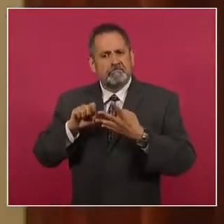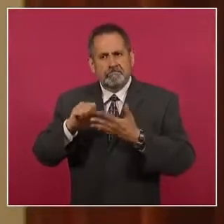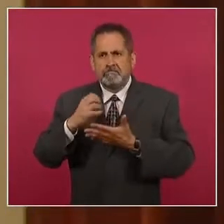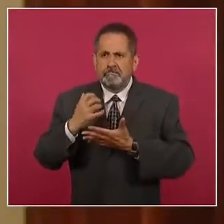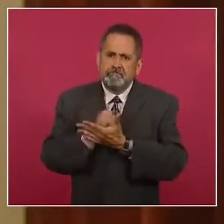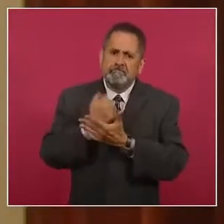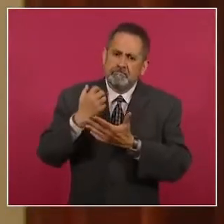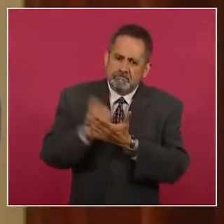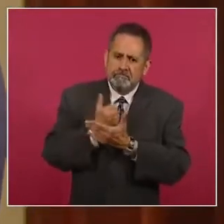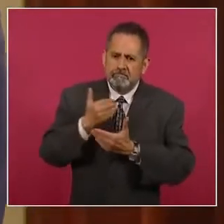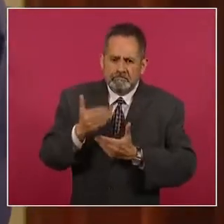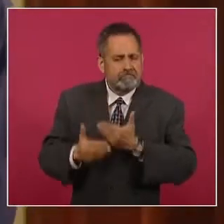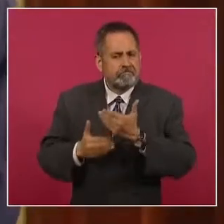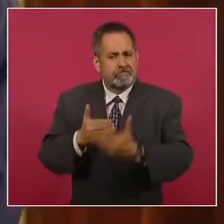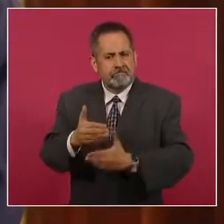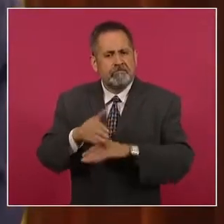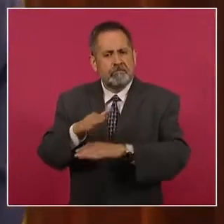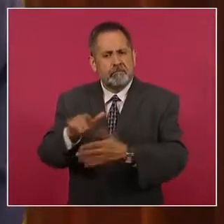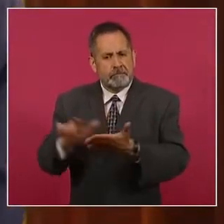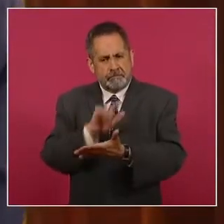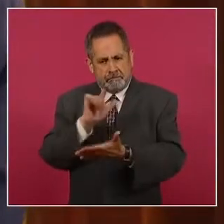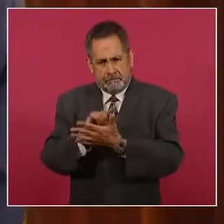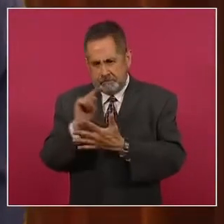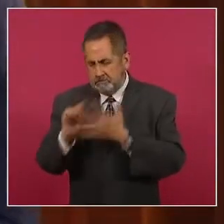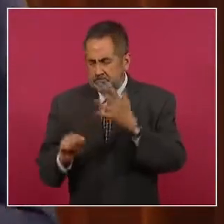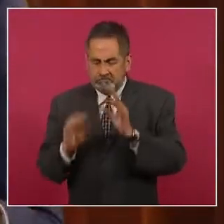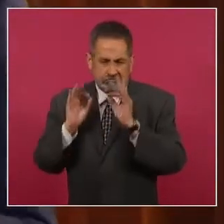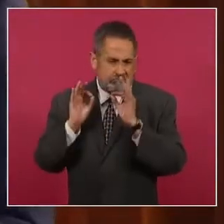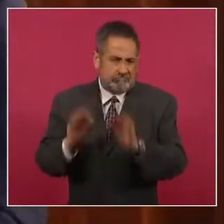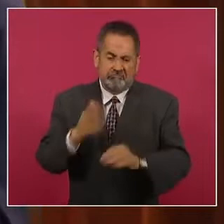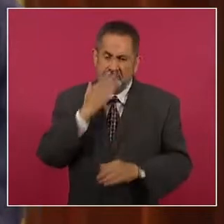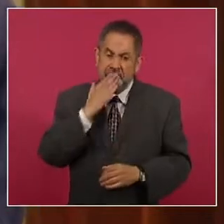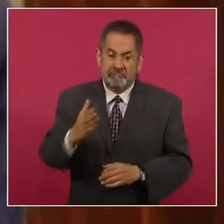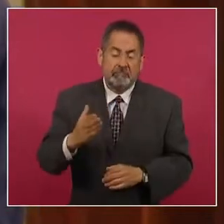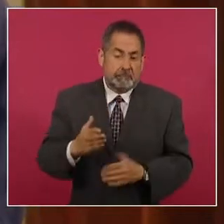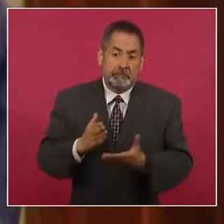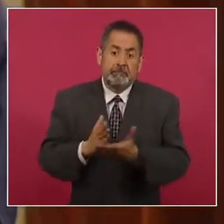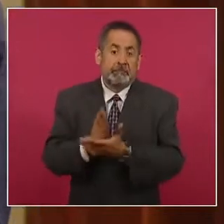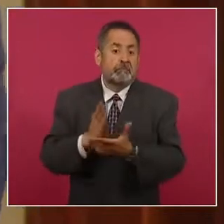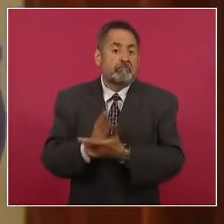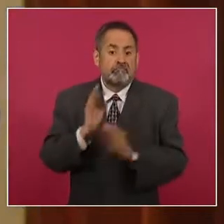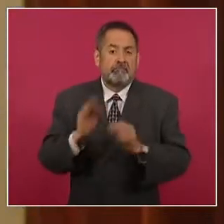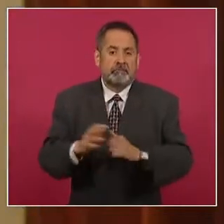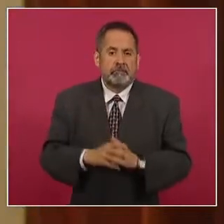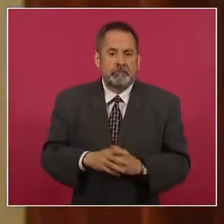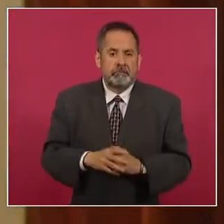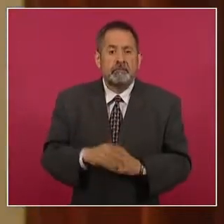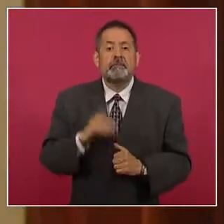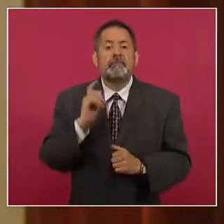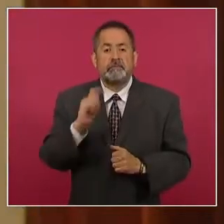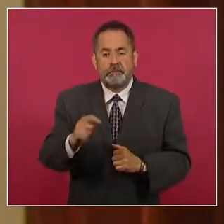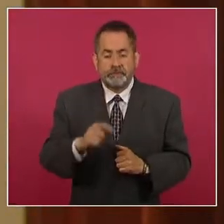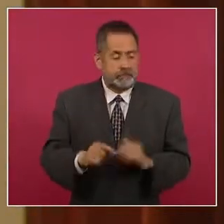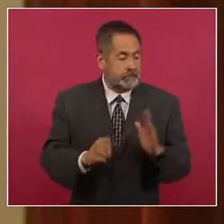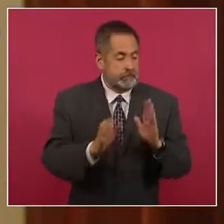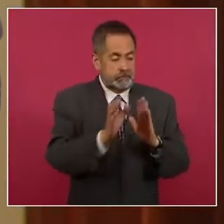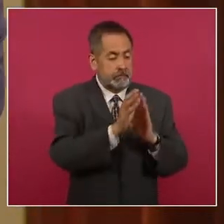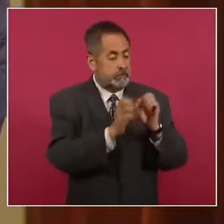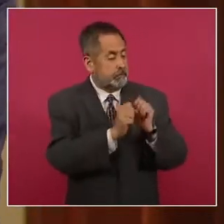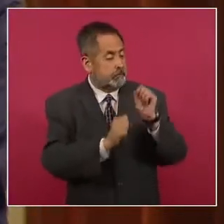terreno legislativo. Ya se elevaron a rango